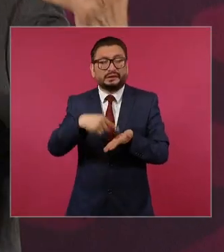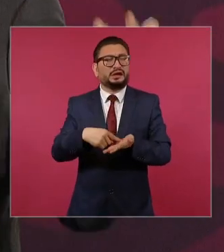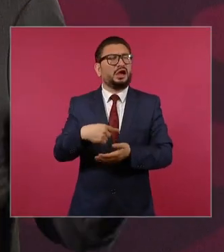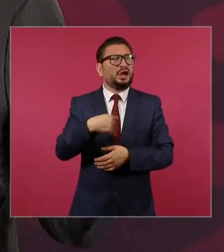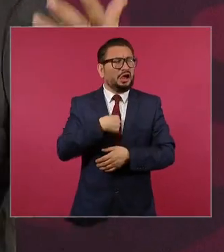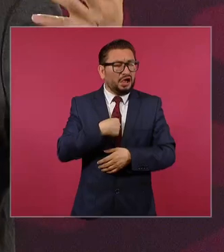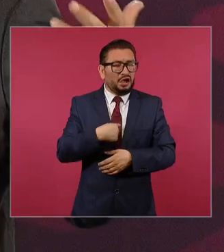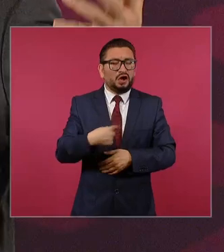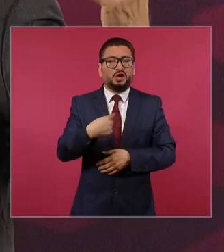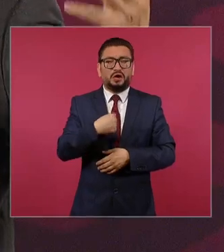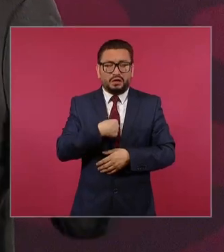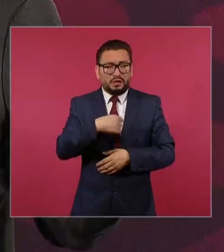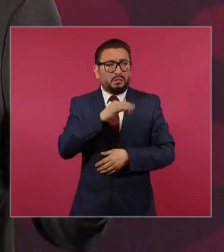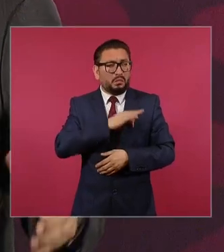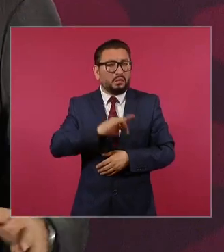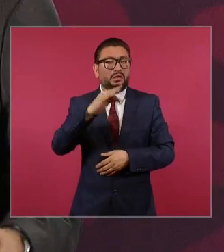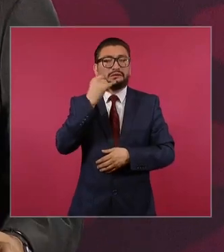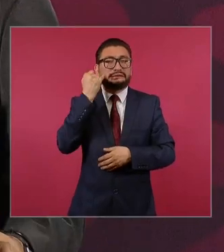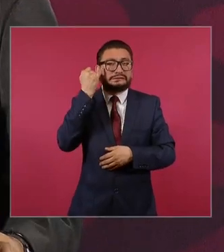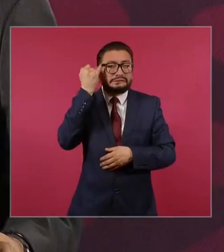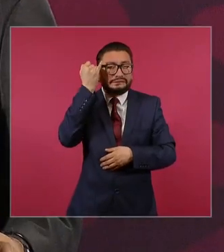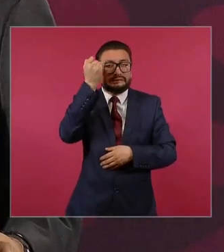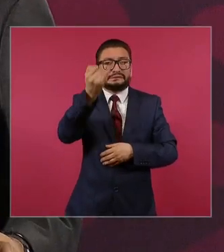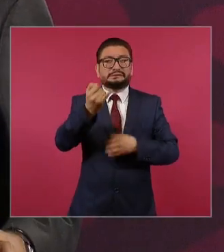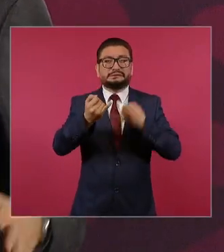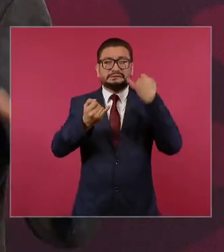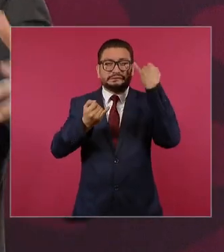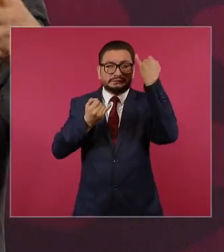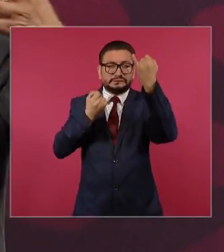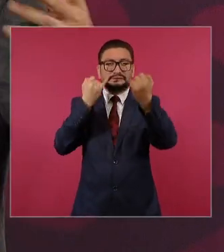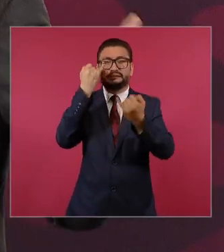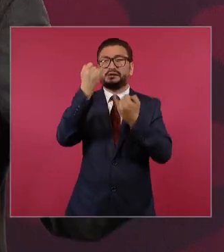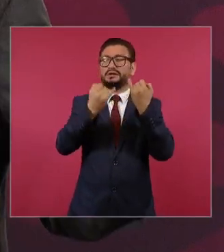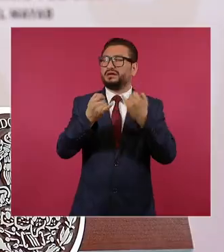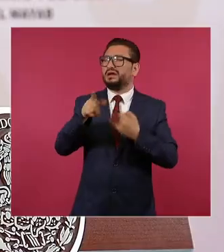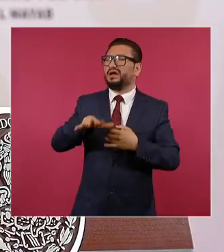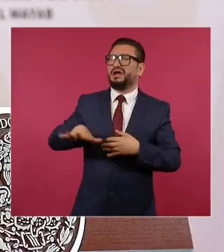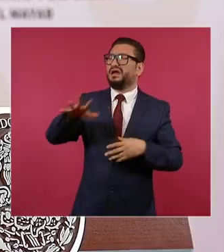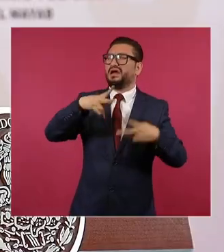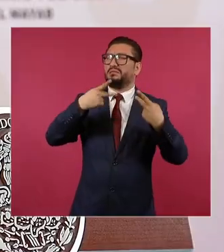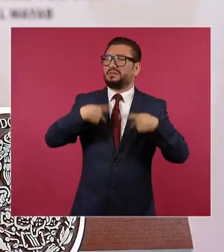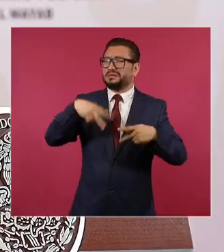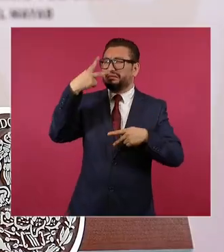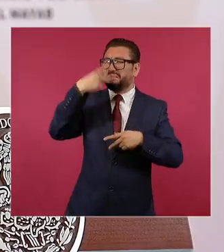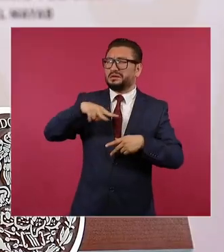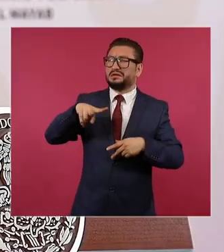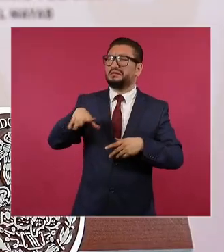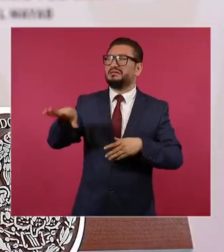en la idea de que el pueblo no existía,